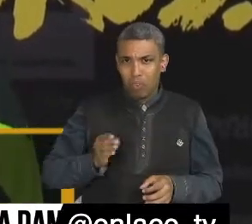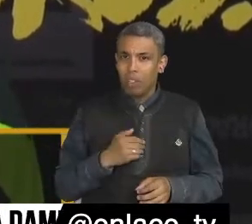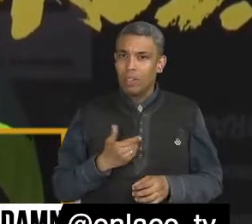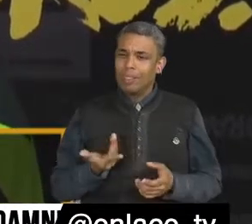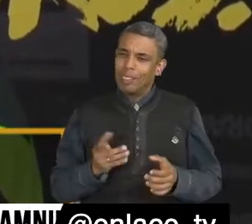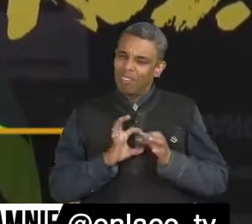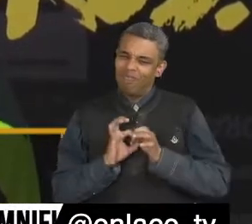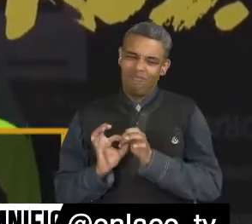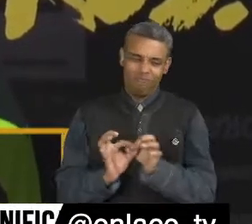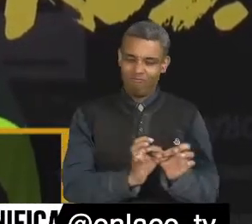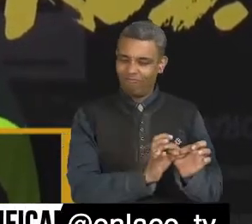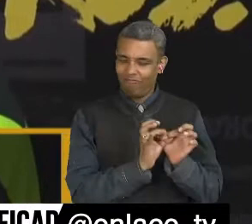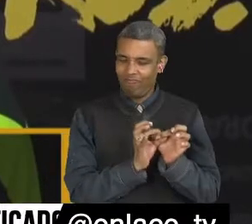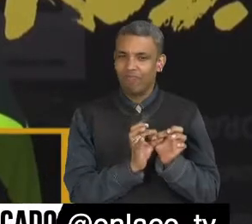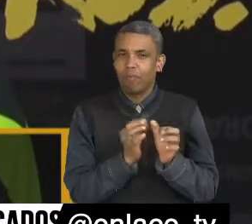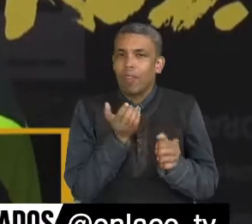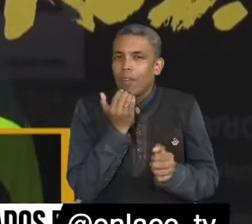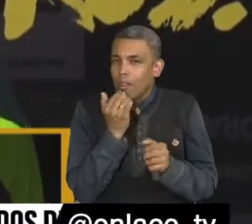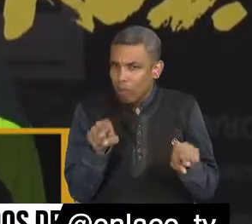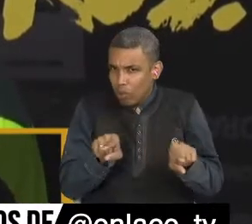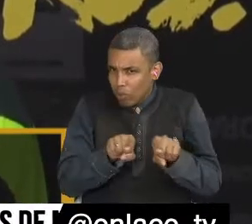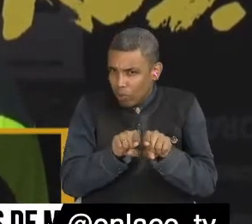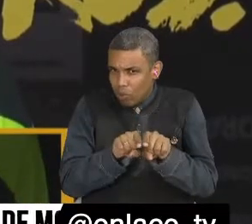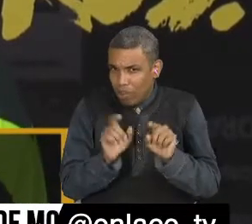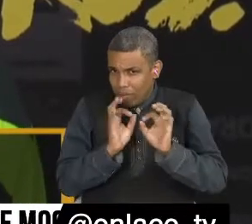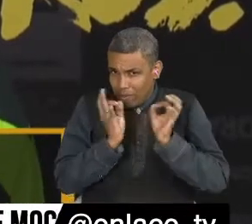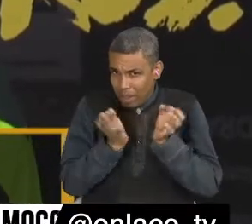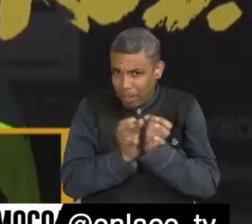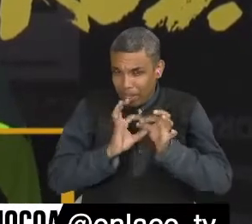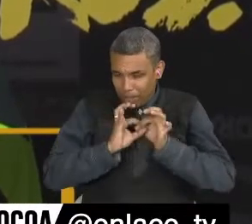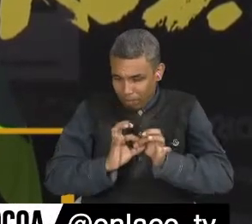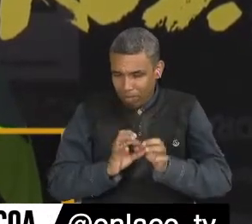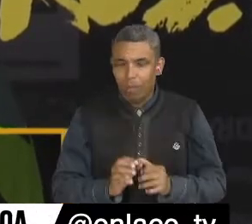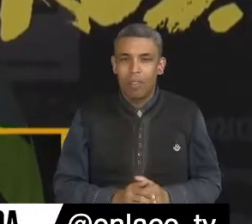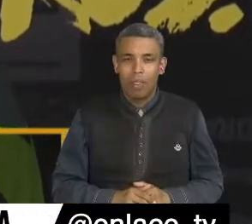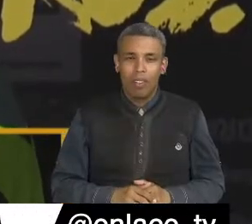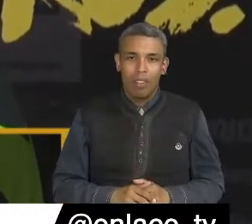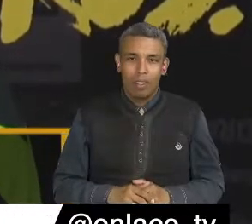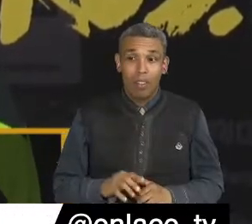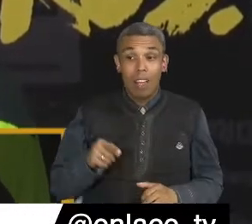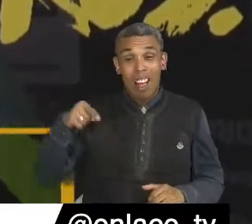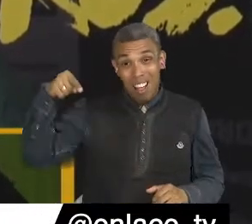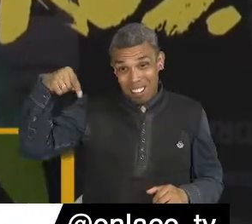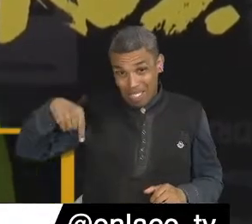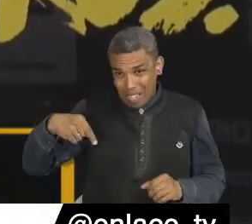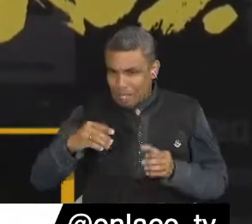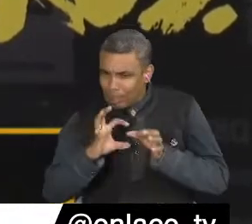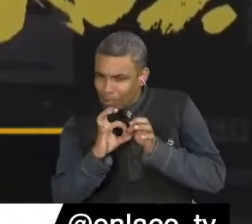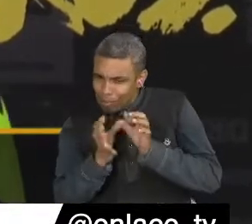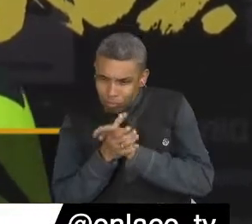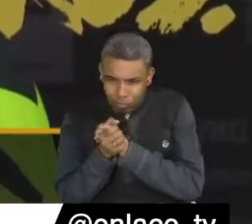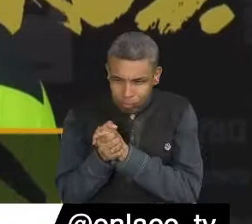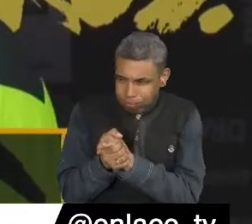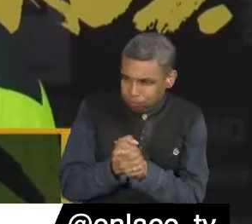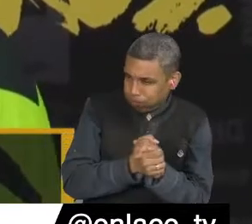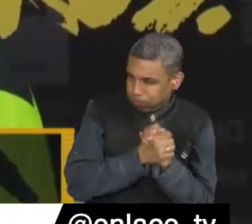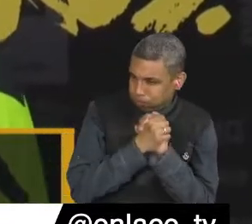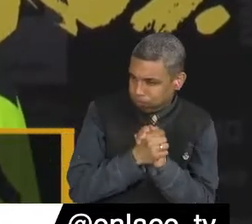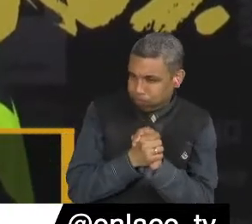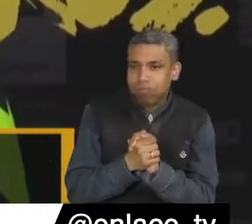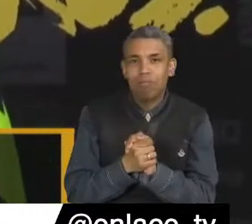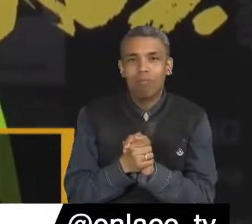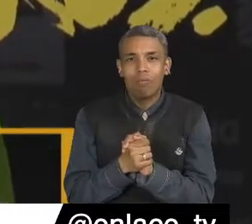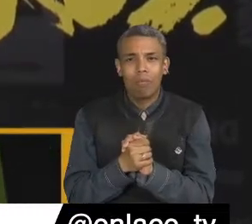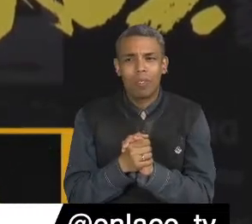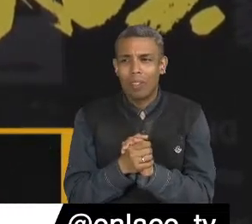a que se vinculen. Acá tenemos grandes amigos, esto es un estilo de vida.